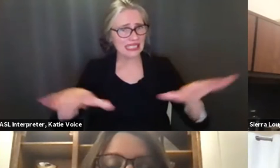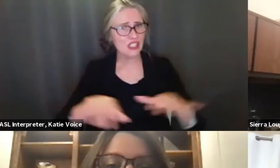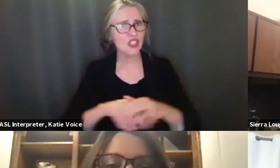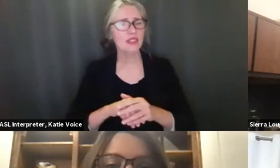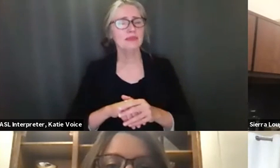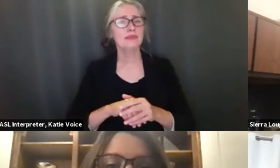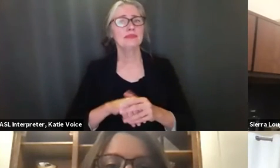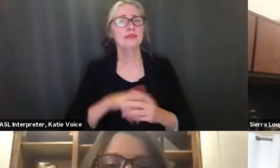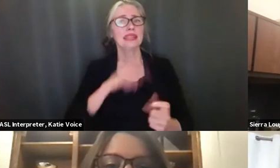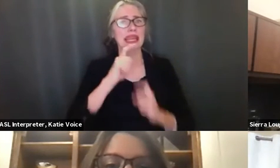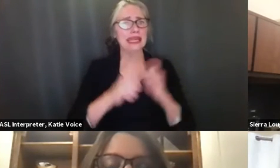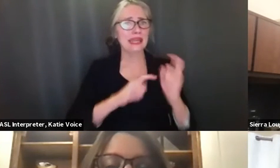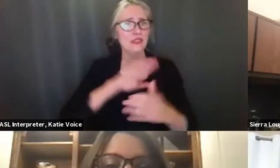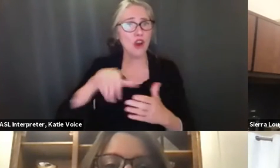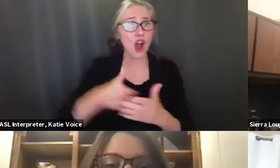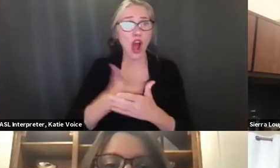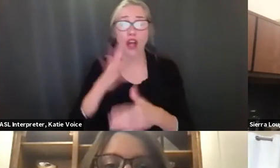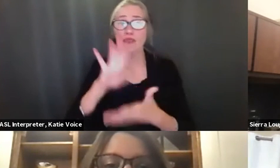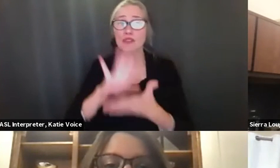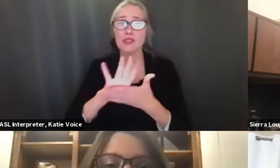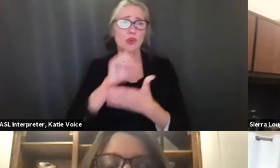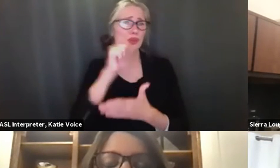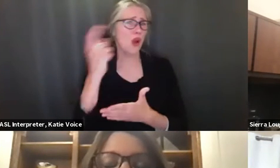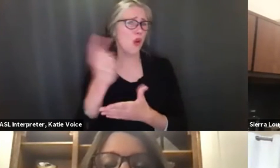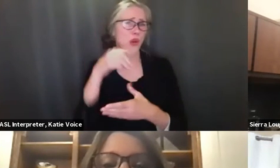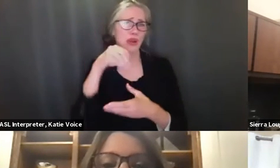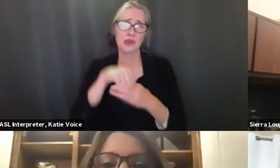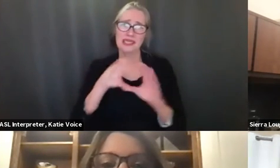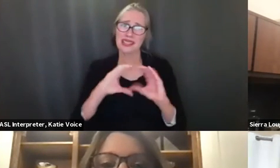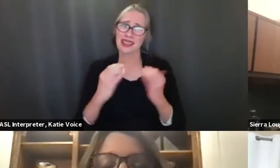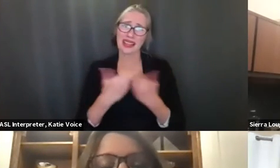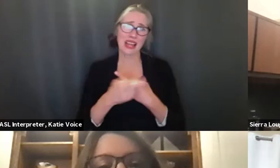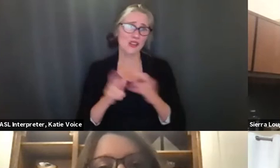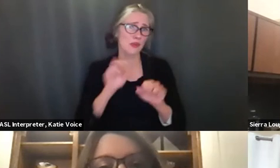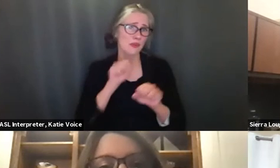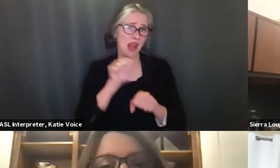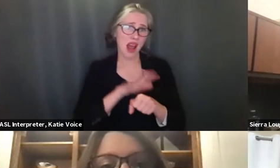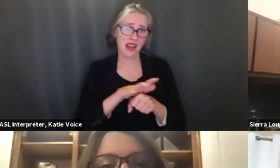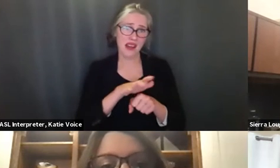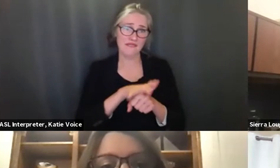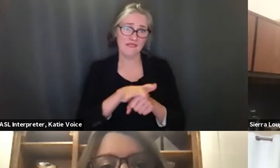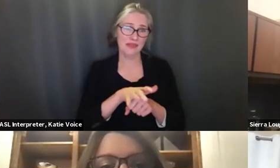el gran potencial de la comunidad, no solamente de lo que hay en el salón. ¿Y cómo podemos hacer esto?